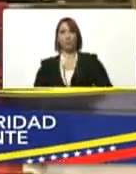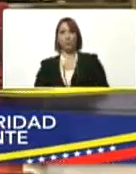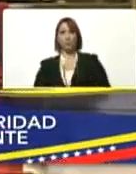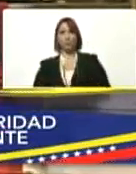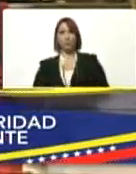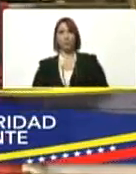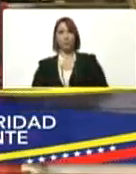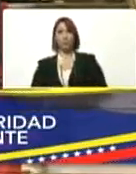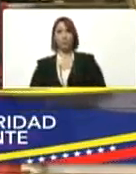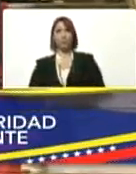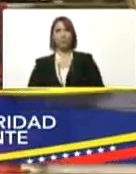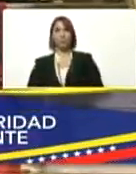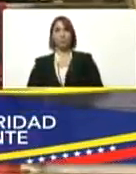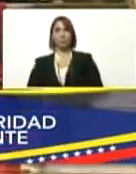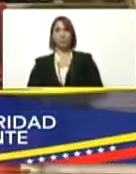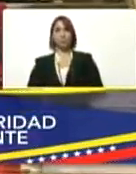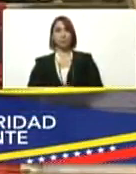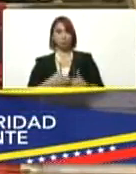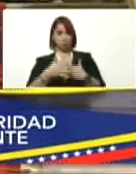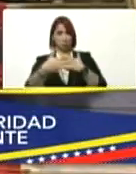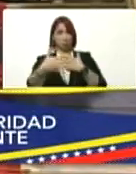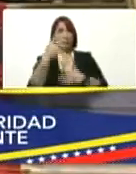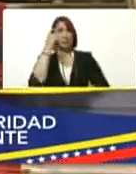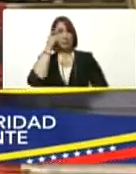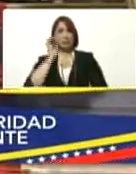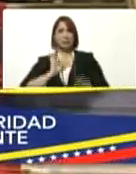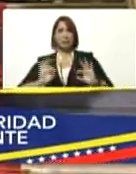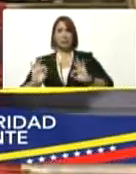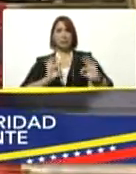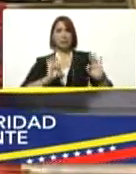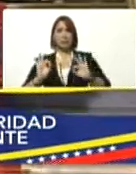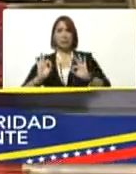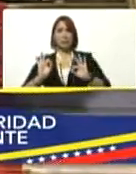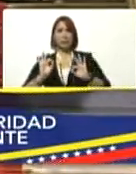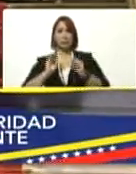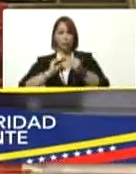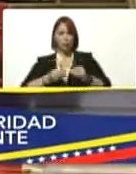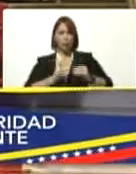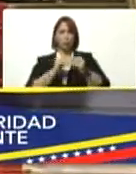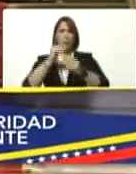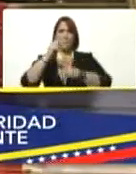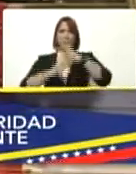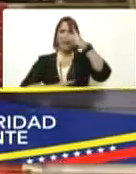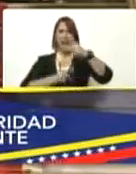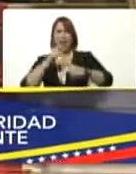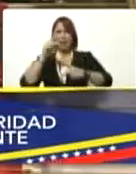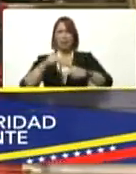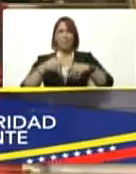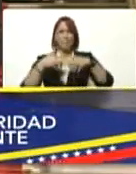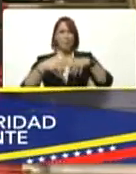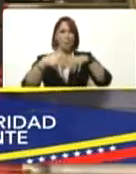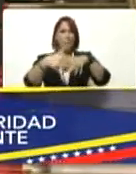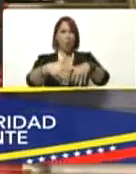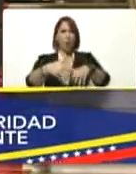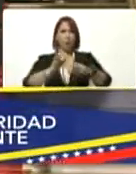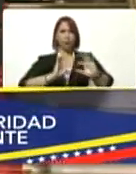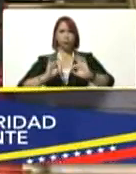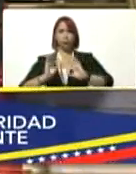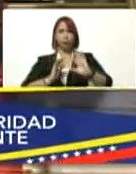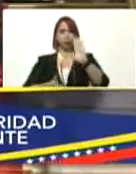En esos días de preparación de planes, de pertrechos, de tropas para ir al